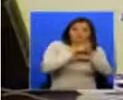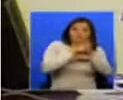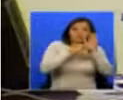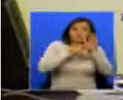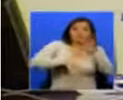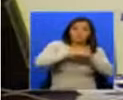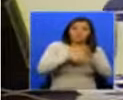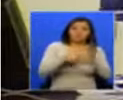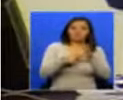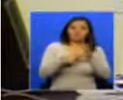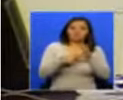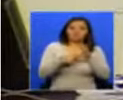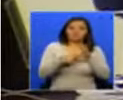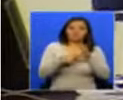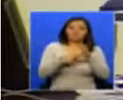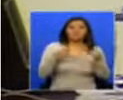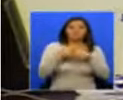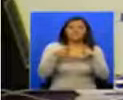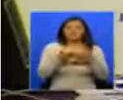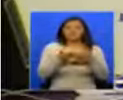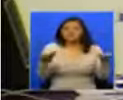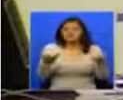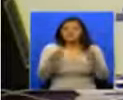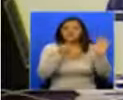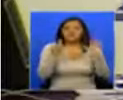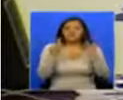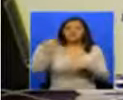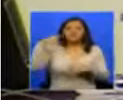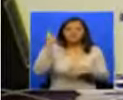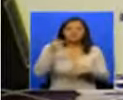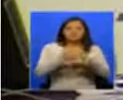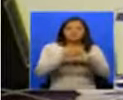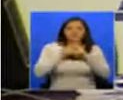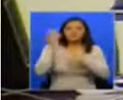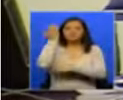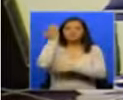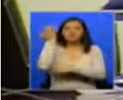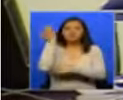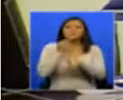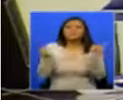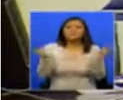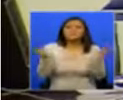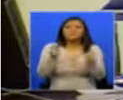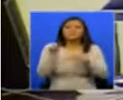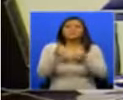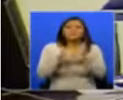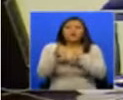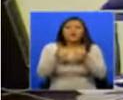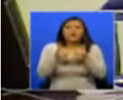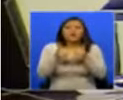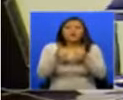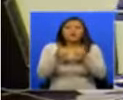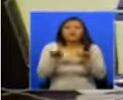Que la contingencia solo fue 600 millones, los créditos de contingencia. ¿Pero a qué costo, pues? 2.500 millones